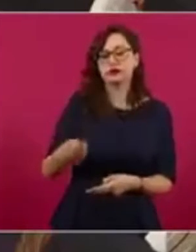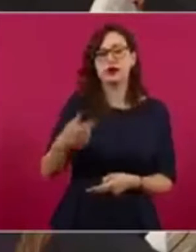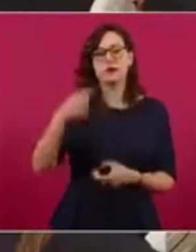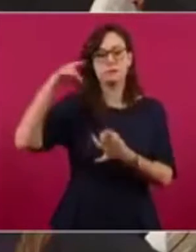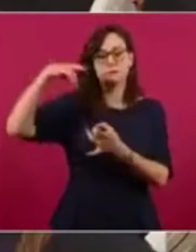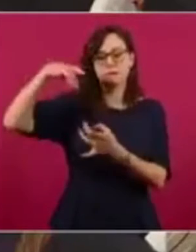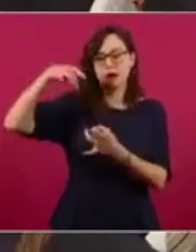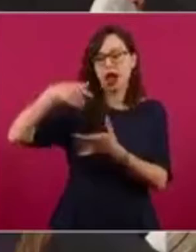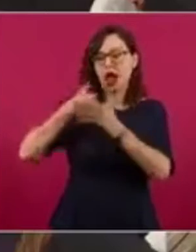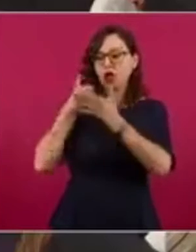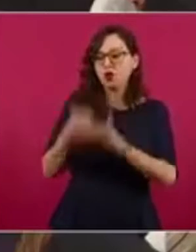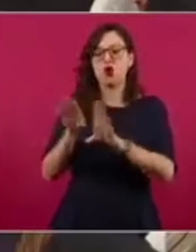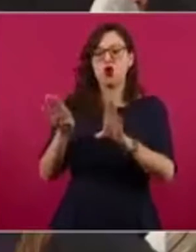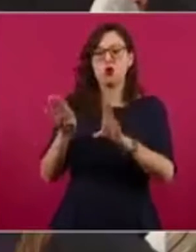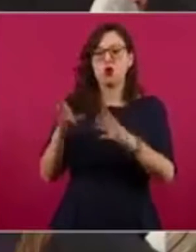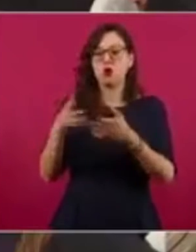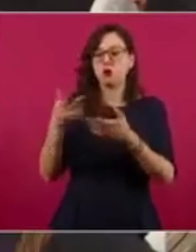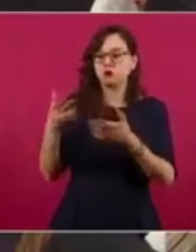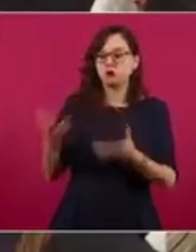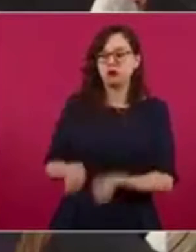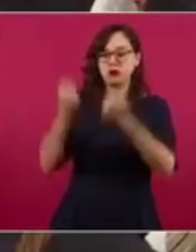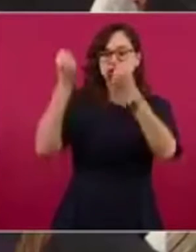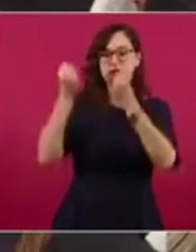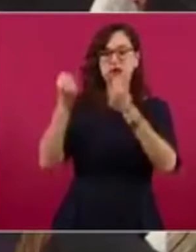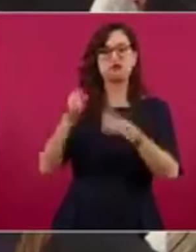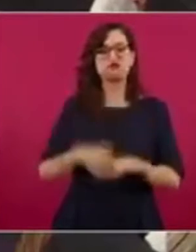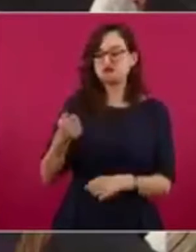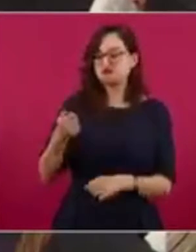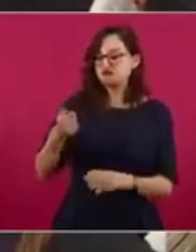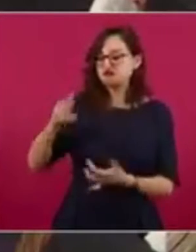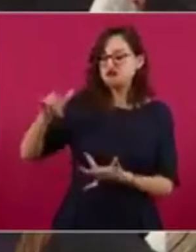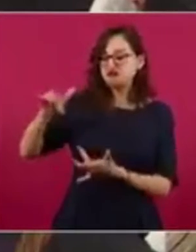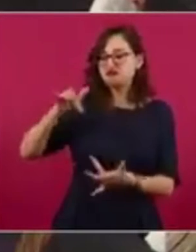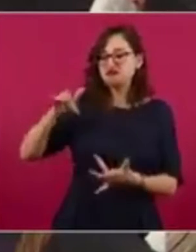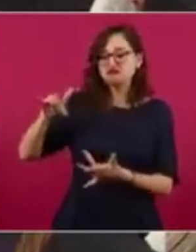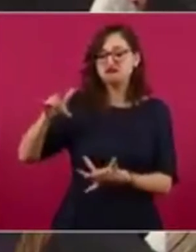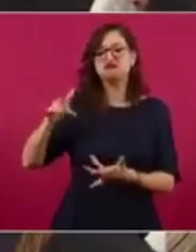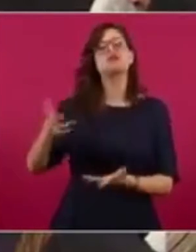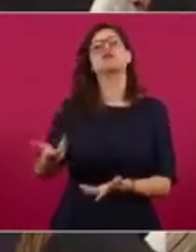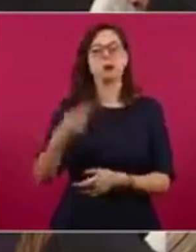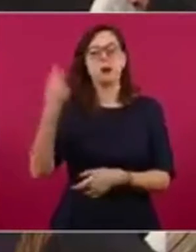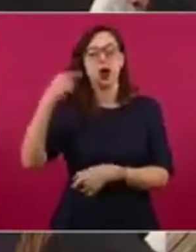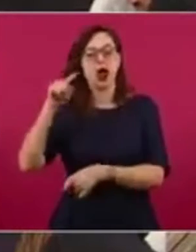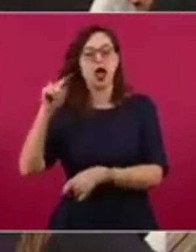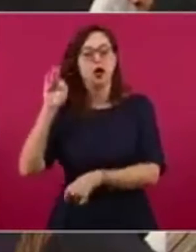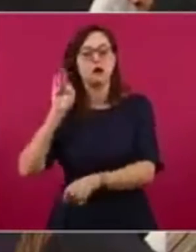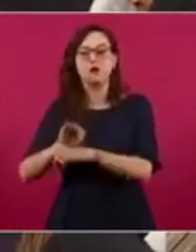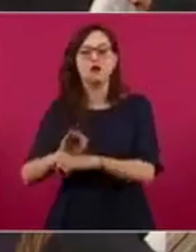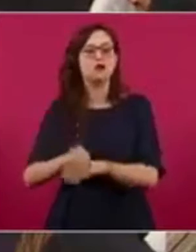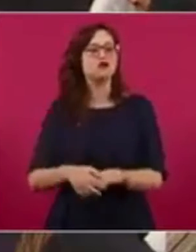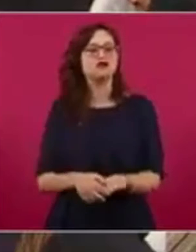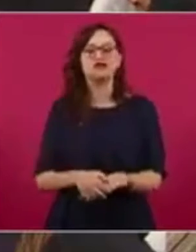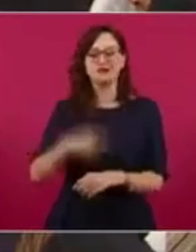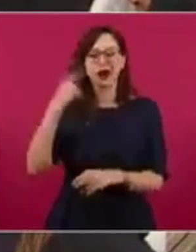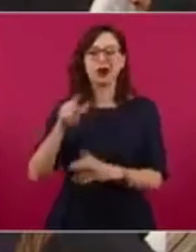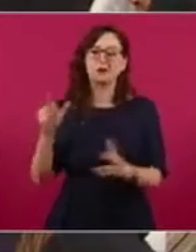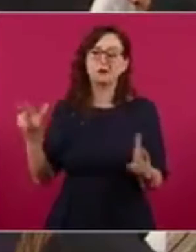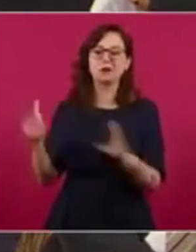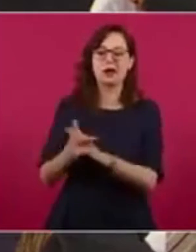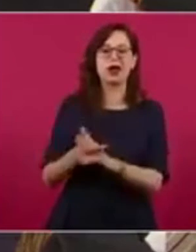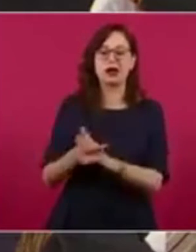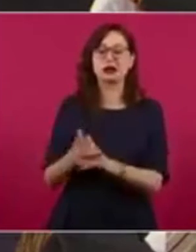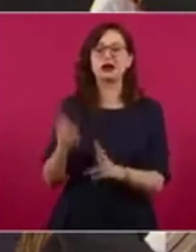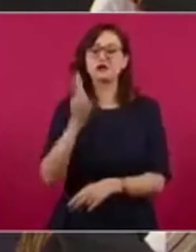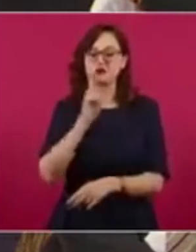la ubicación exacta de en dónde están y el cual ha servido para ubicar y asesinar a compañeros. Y hay pruebas también de eso. Y